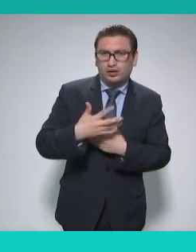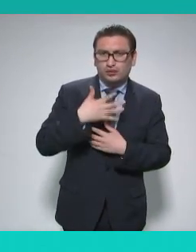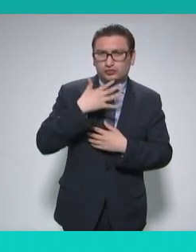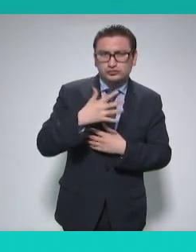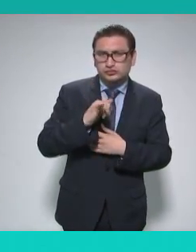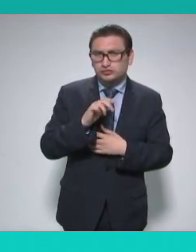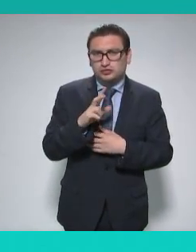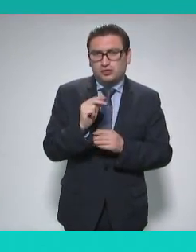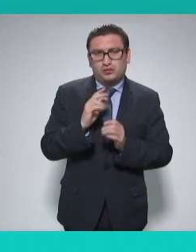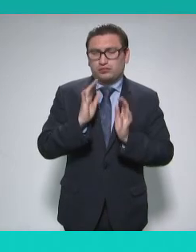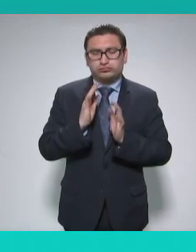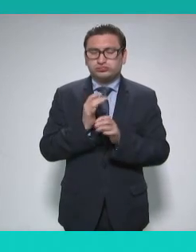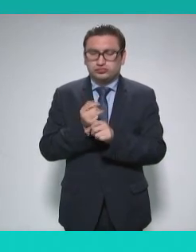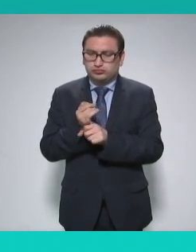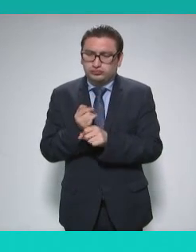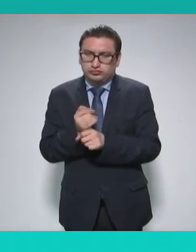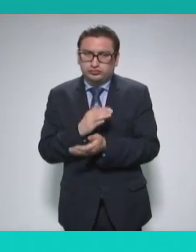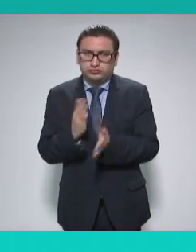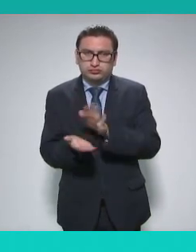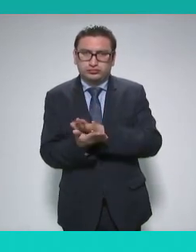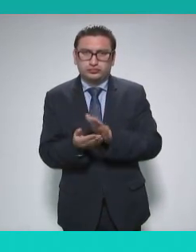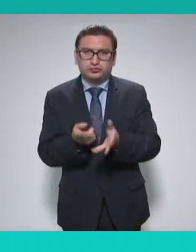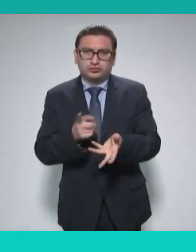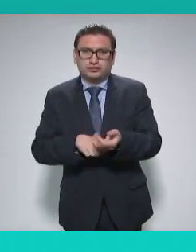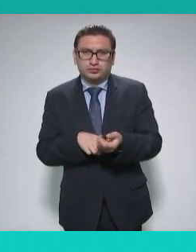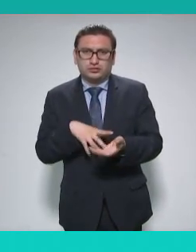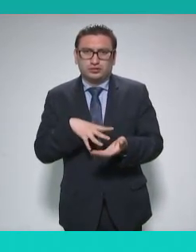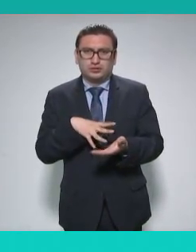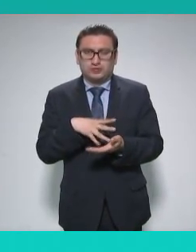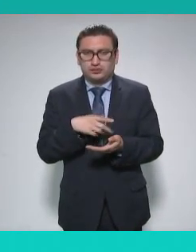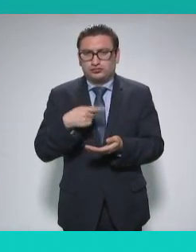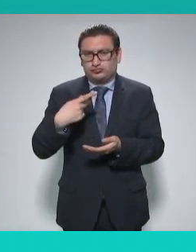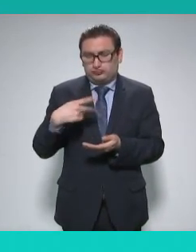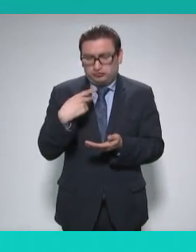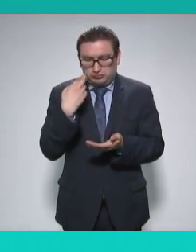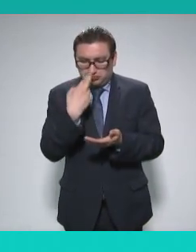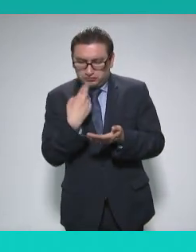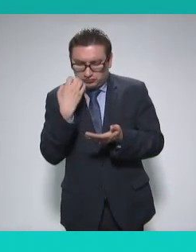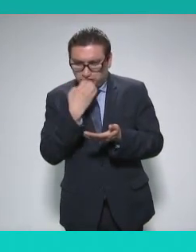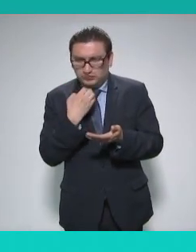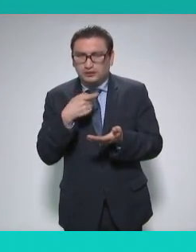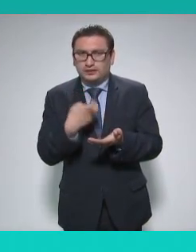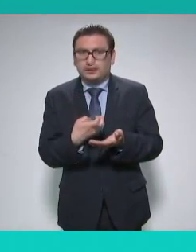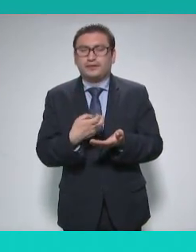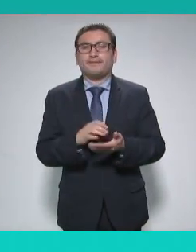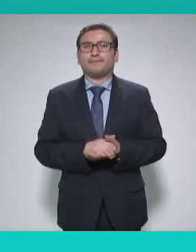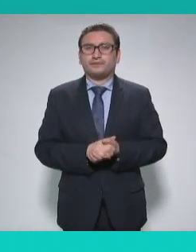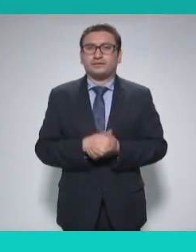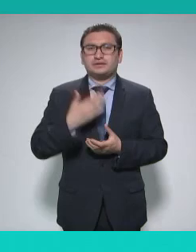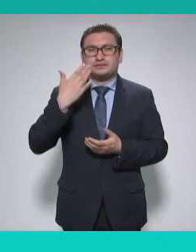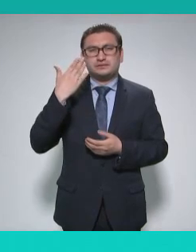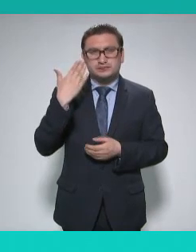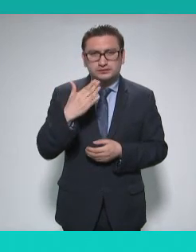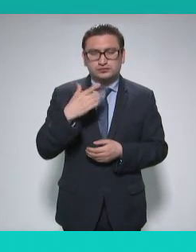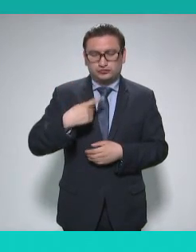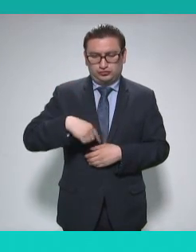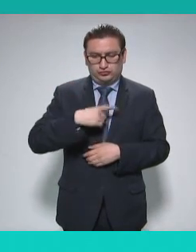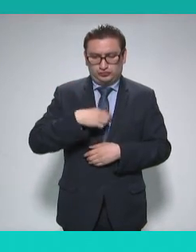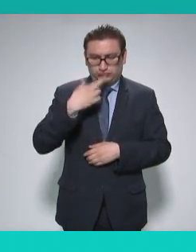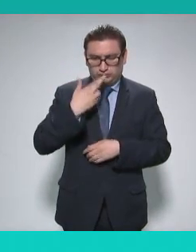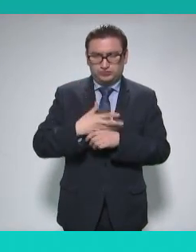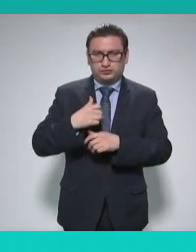que se investigan en la carpeta de investigación materia de estudio sino que conforme al ámbito de nuestra